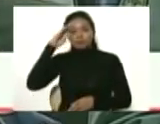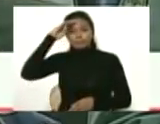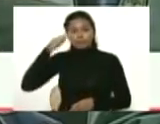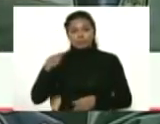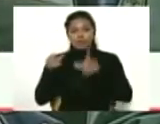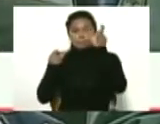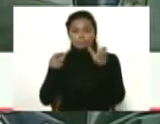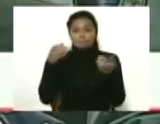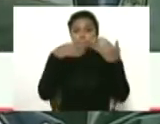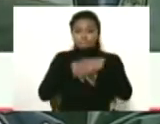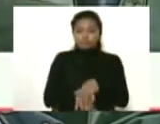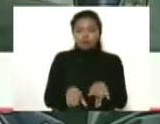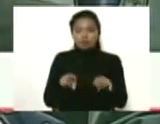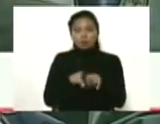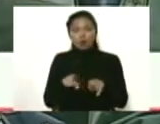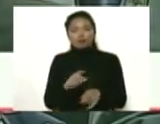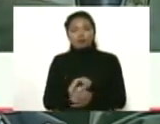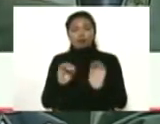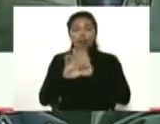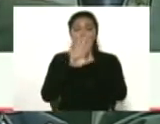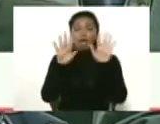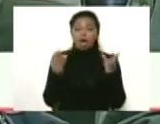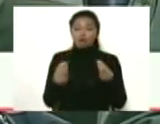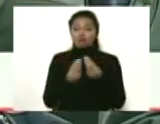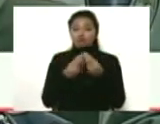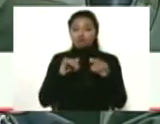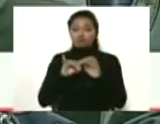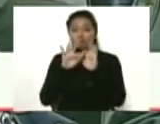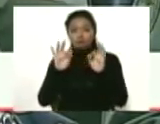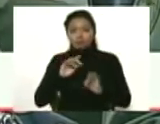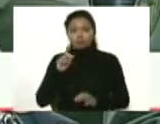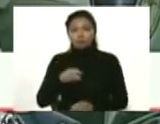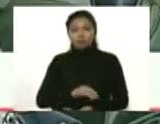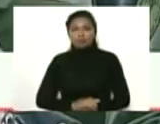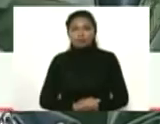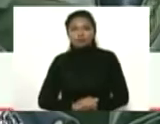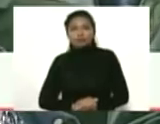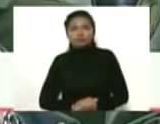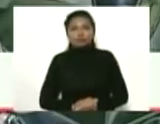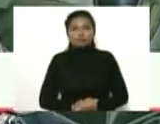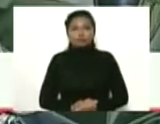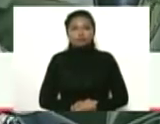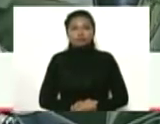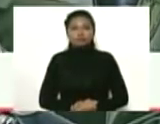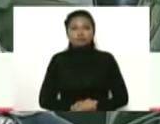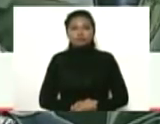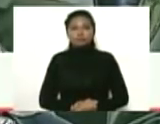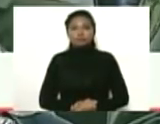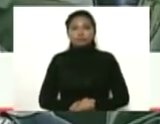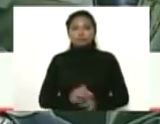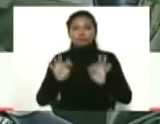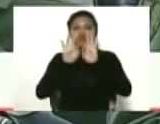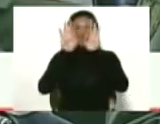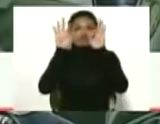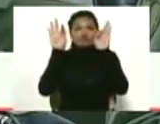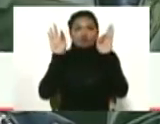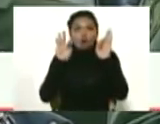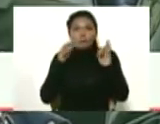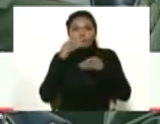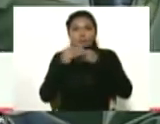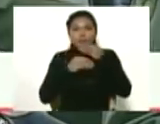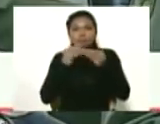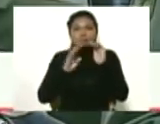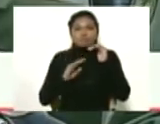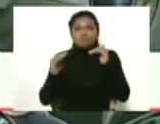por supuesto, esto conlleva también a la formación, el incremento